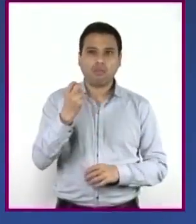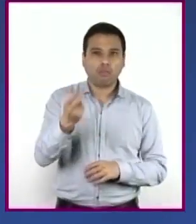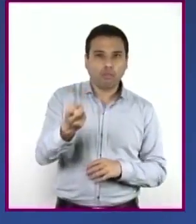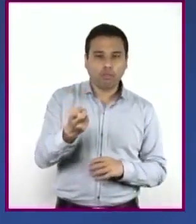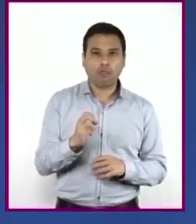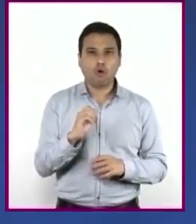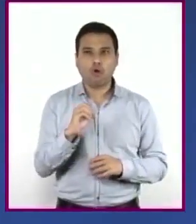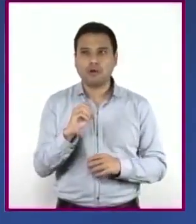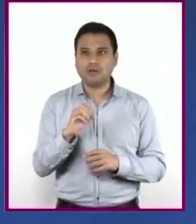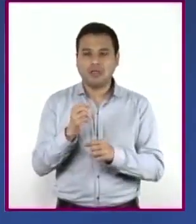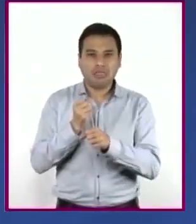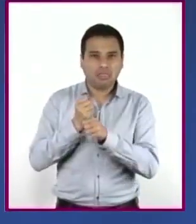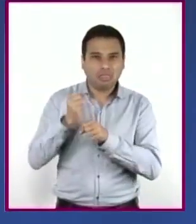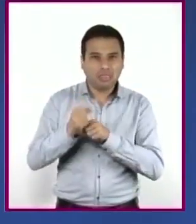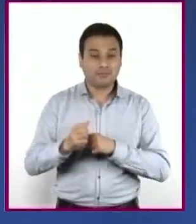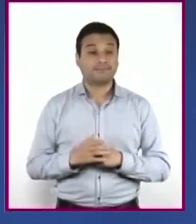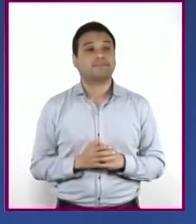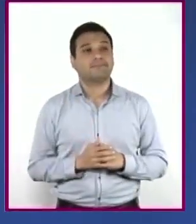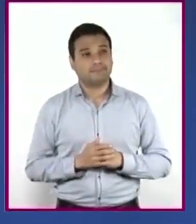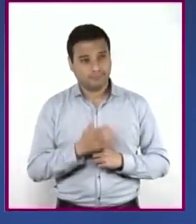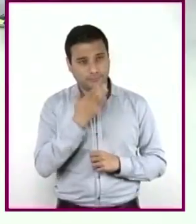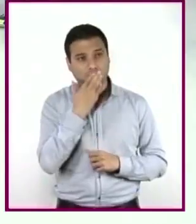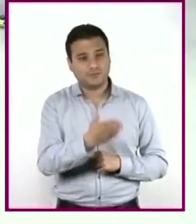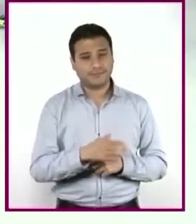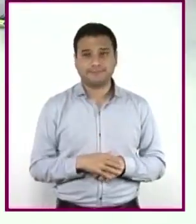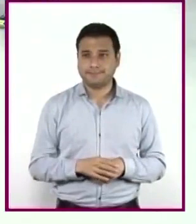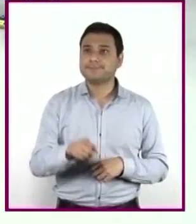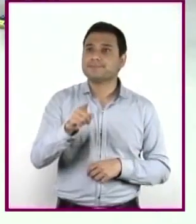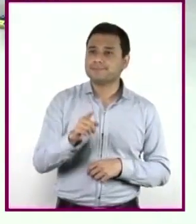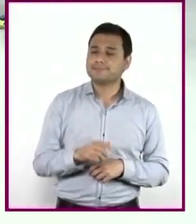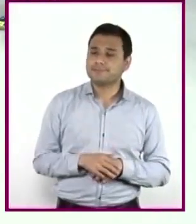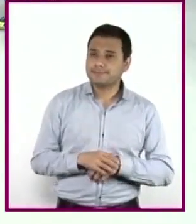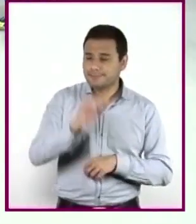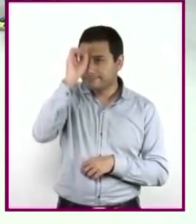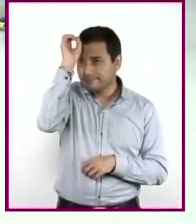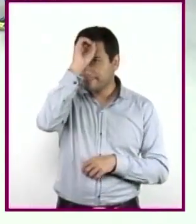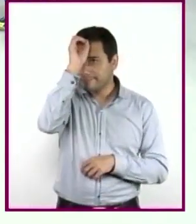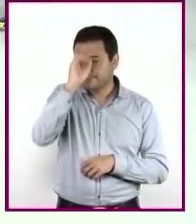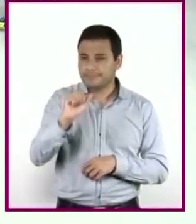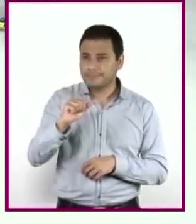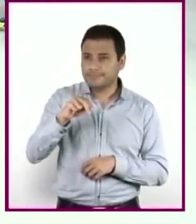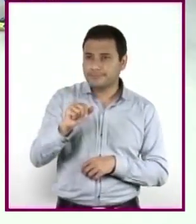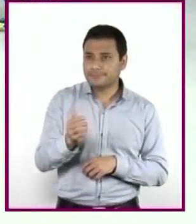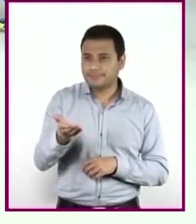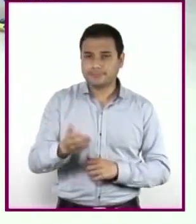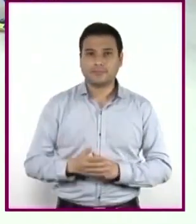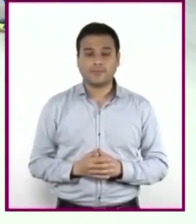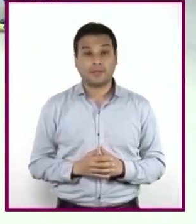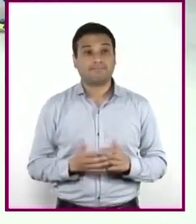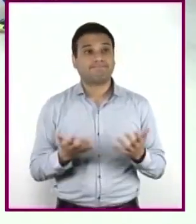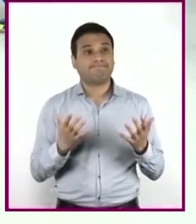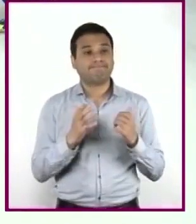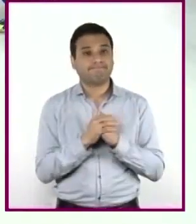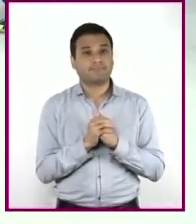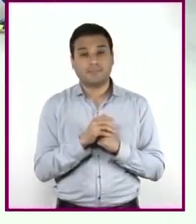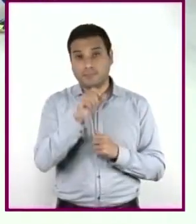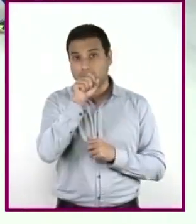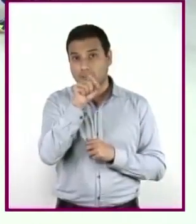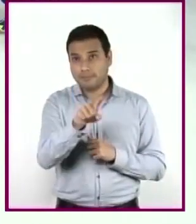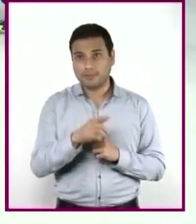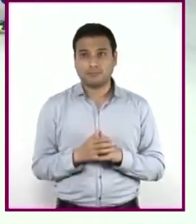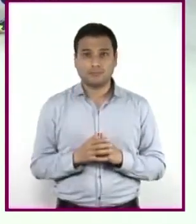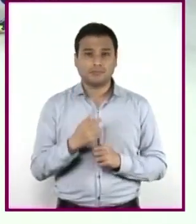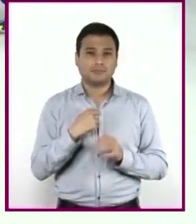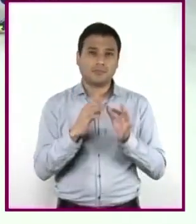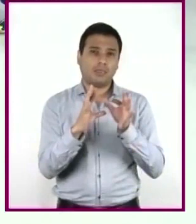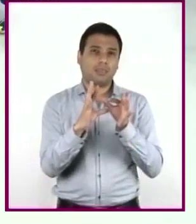los critican o los maltratan. Los maltratan, los critican. ¿De este lado, Ana? Pues